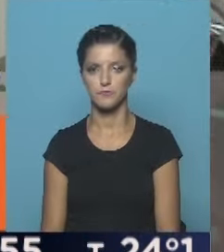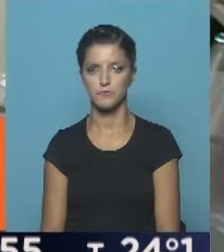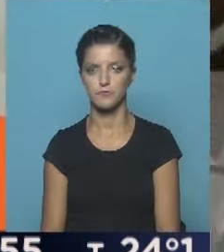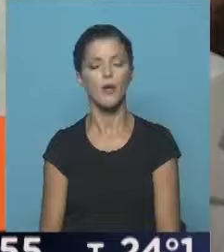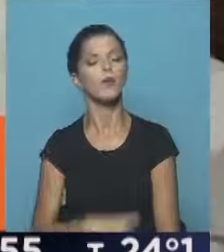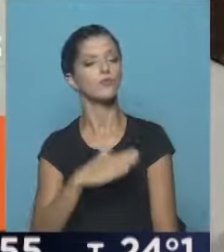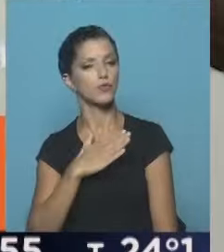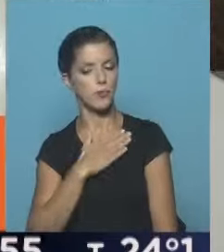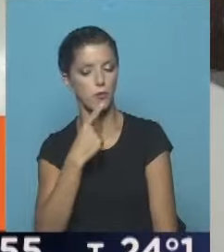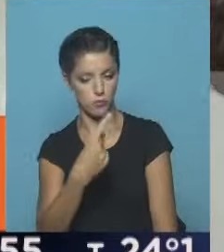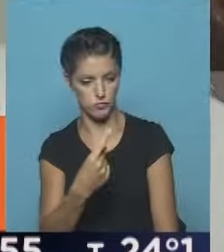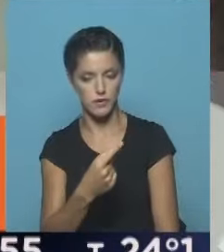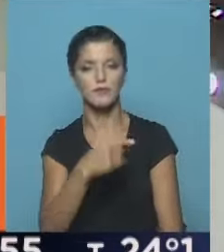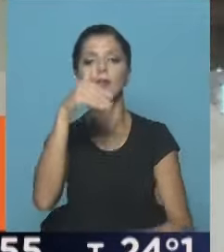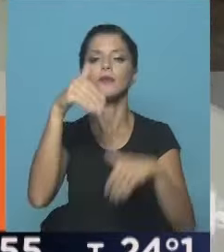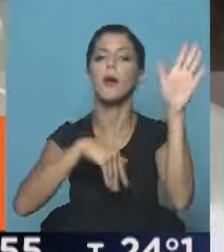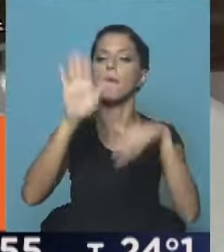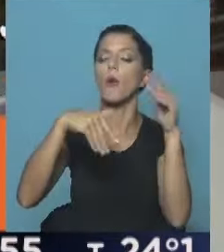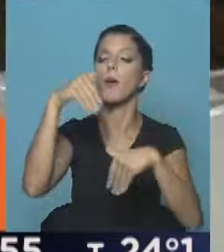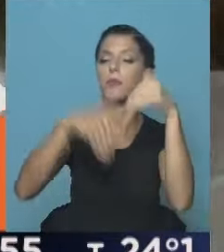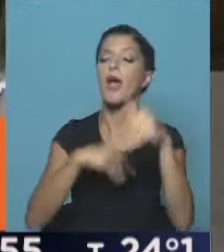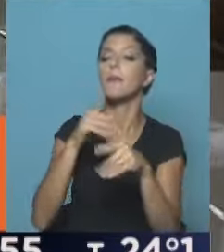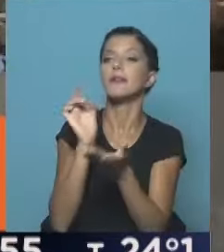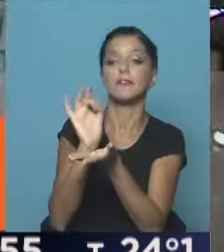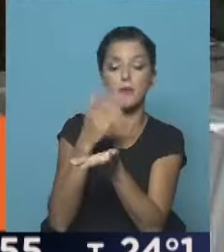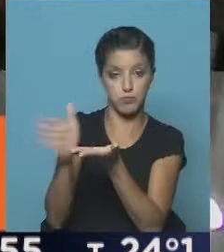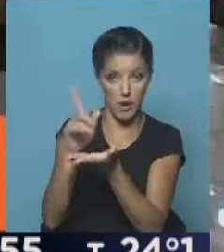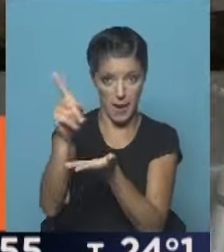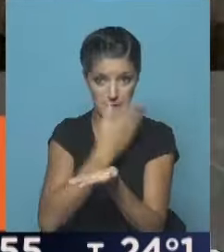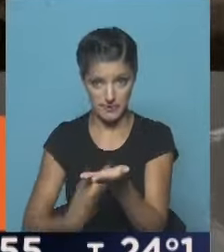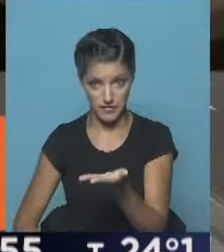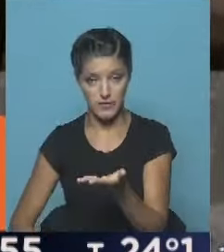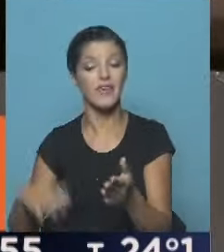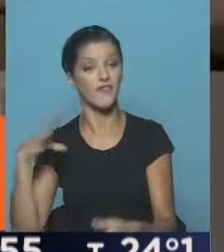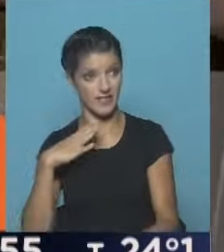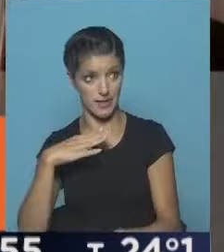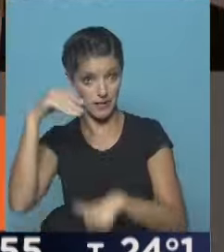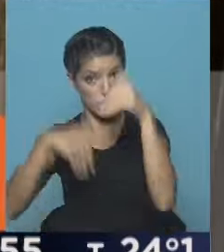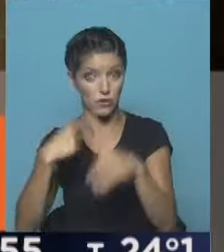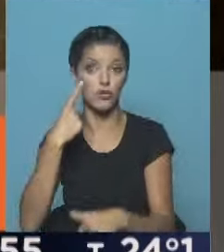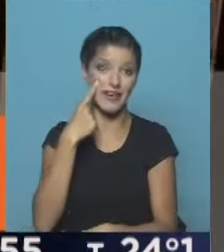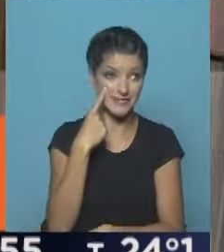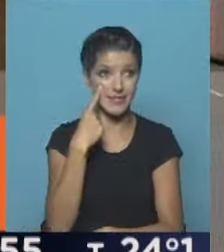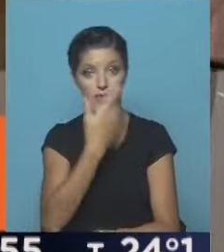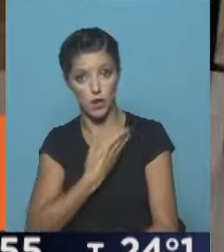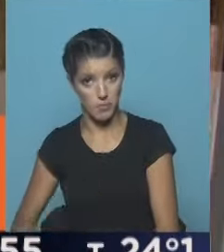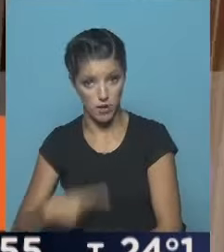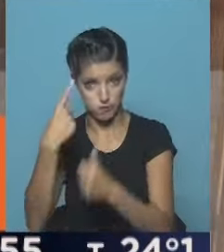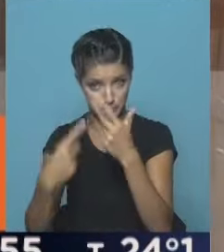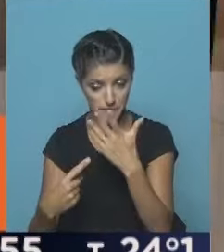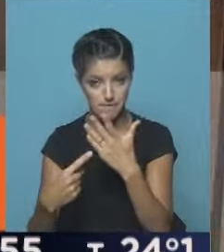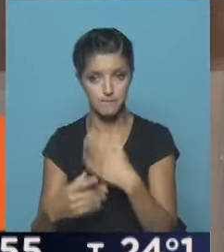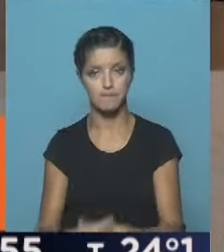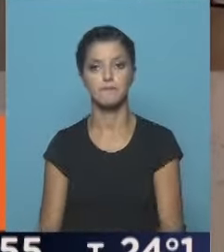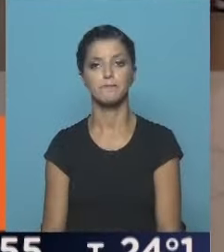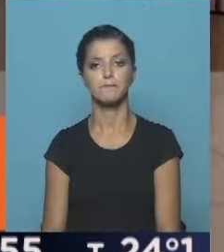hubo revocatorio y todavía no se dieron las elecciones locales que debían darse. Y vos lo mencionaste al principio, en función